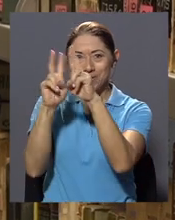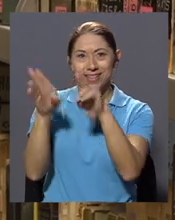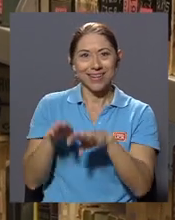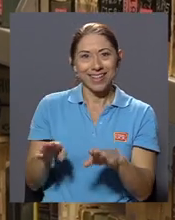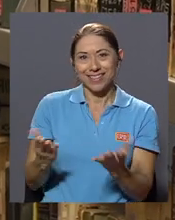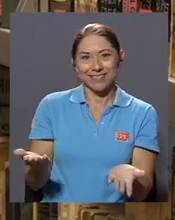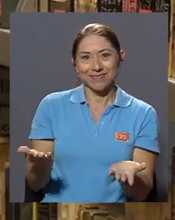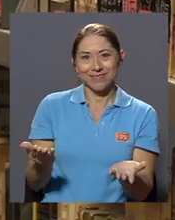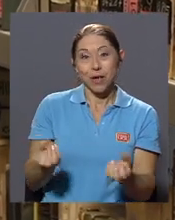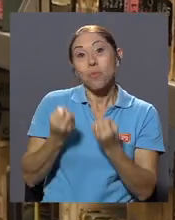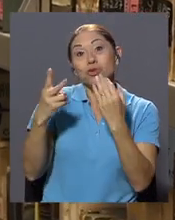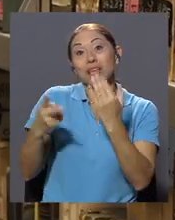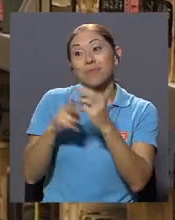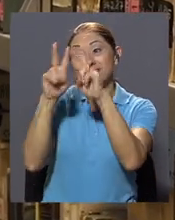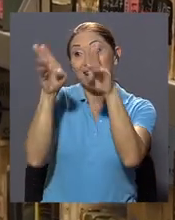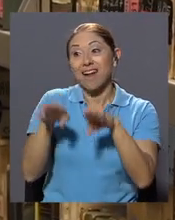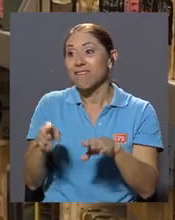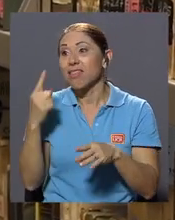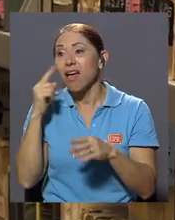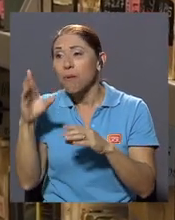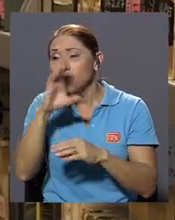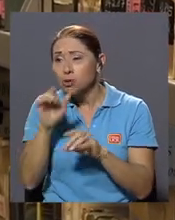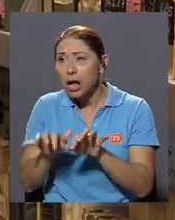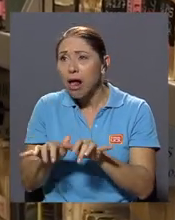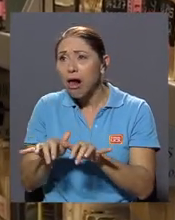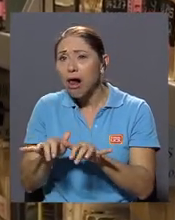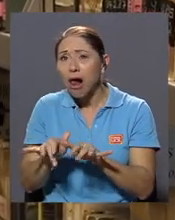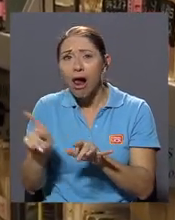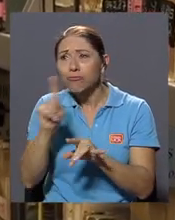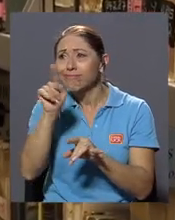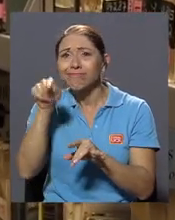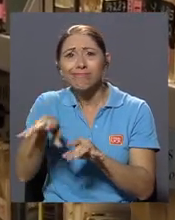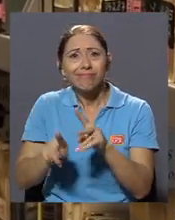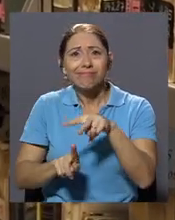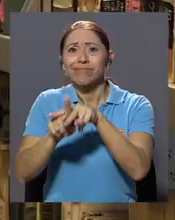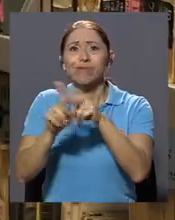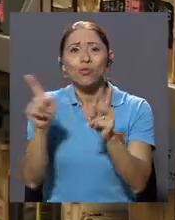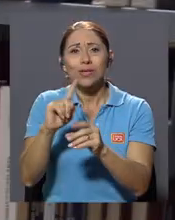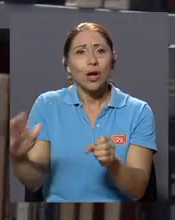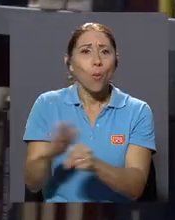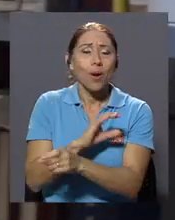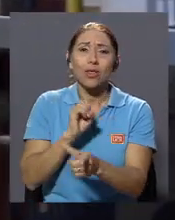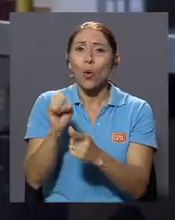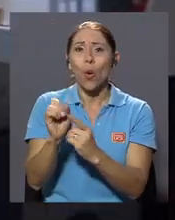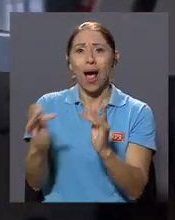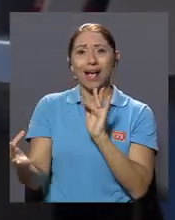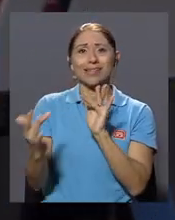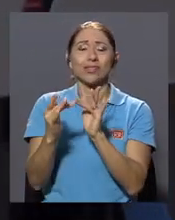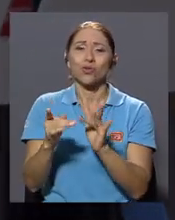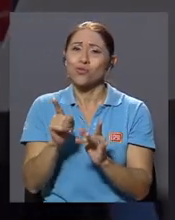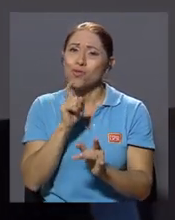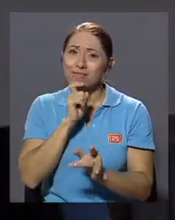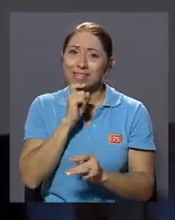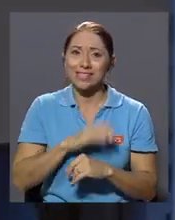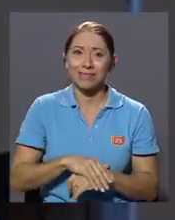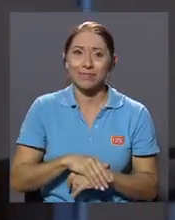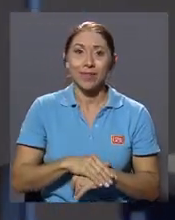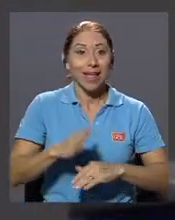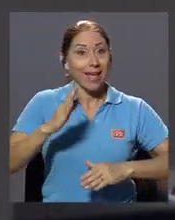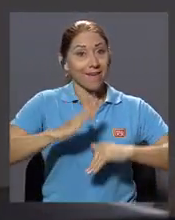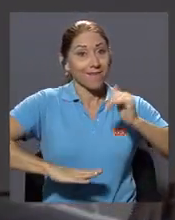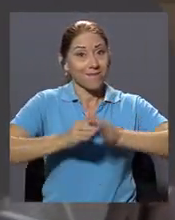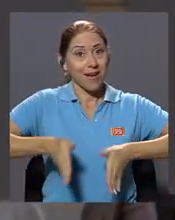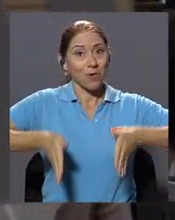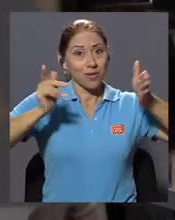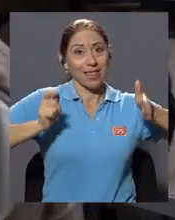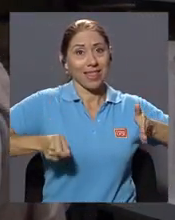a tal vez muchas veces en la red no está disponible, no está completo o es muy difícil su acceso. Aunque la Facultad de Derecho